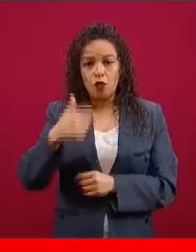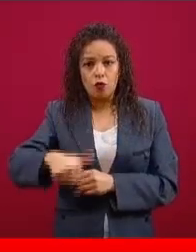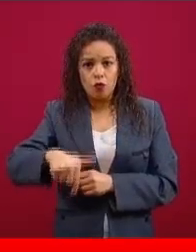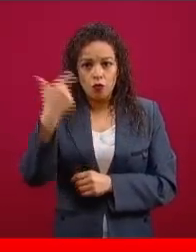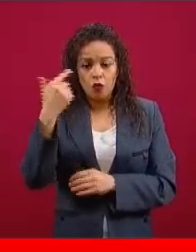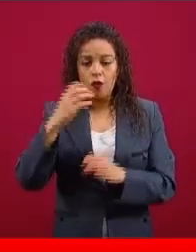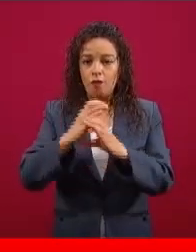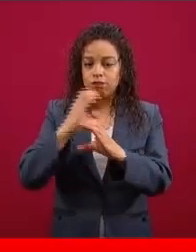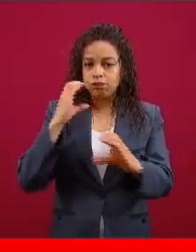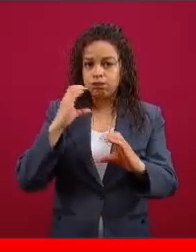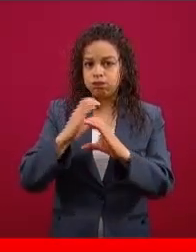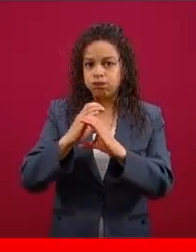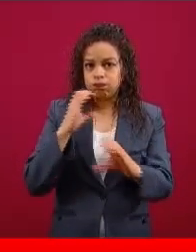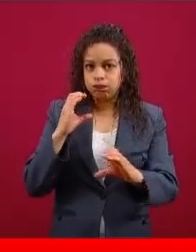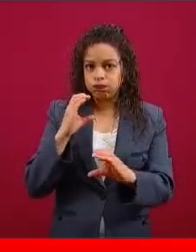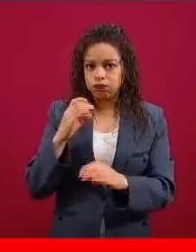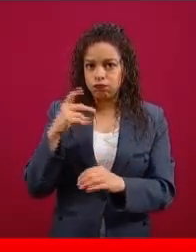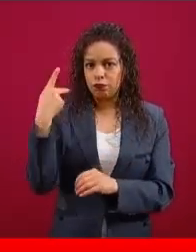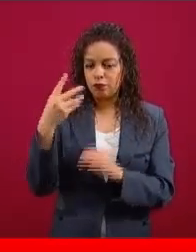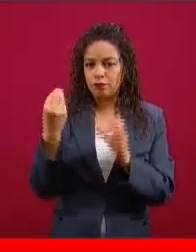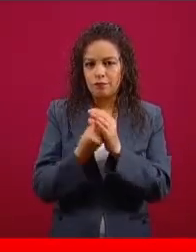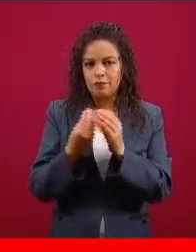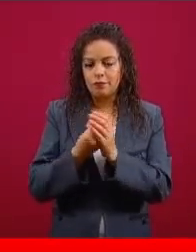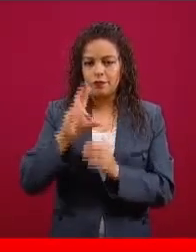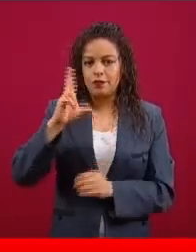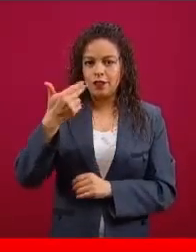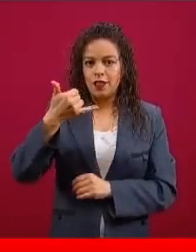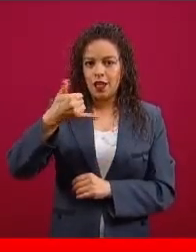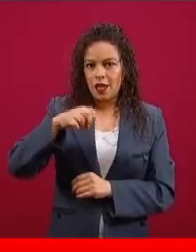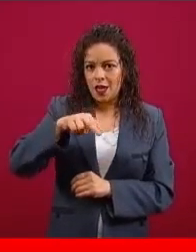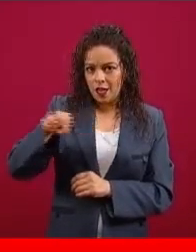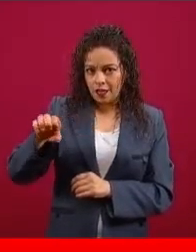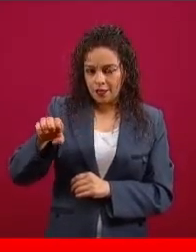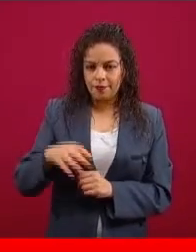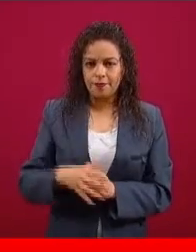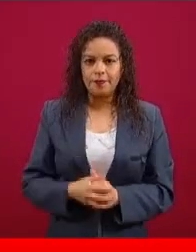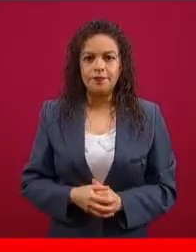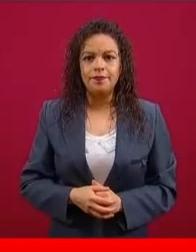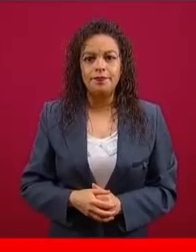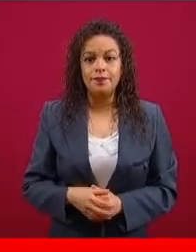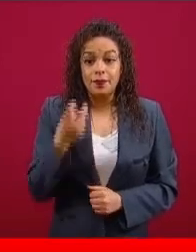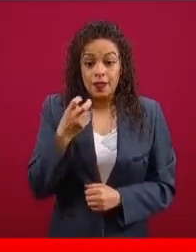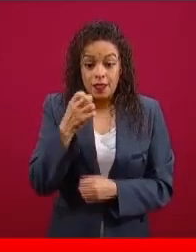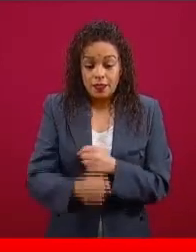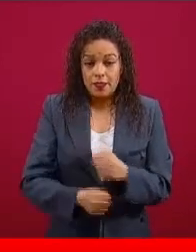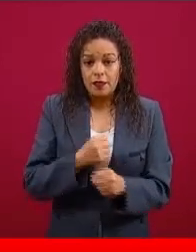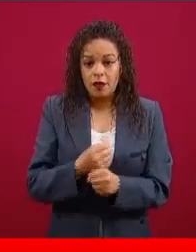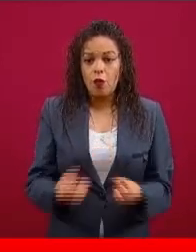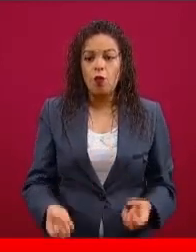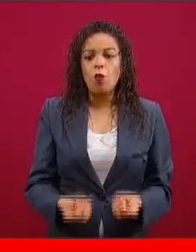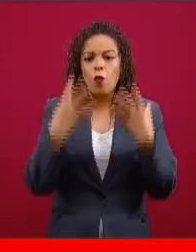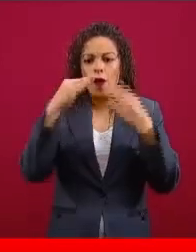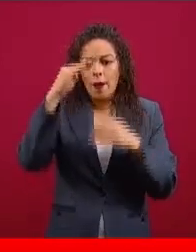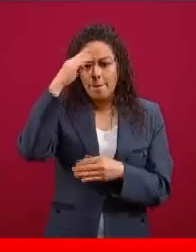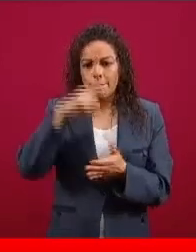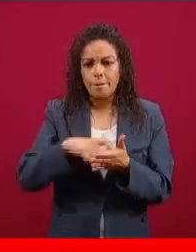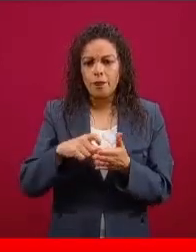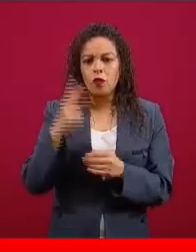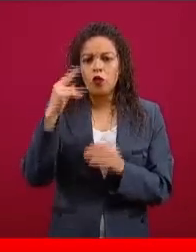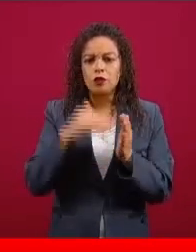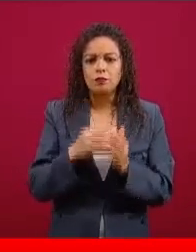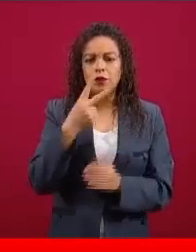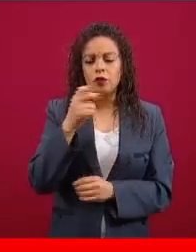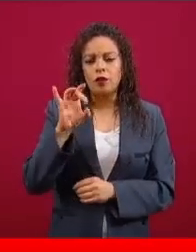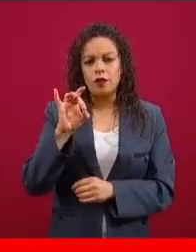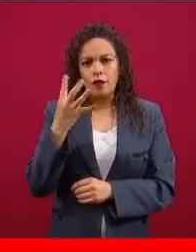camionetas tipo cheyenne el total de camionetas para este año va a ser de 2.234 entonces nos